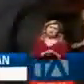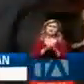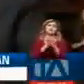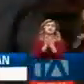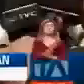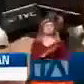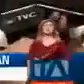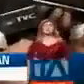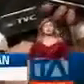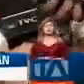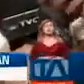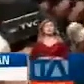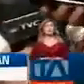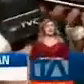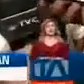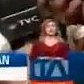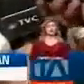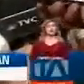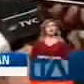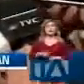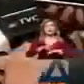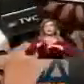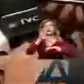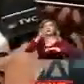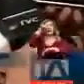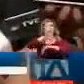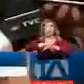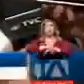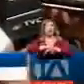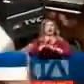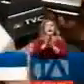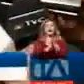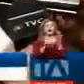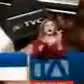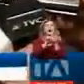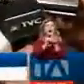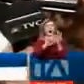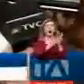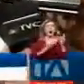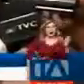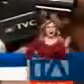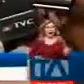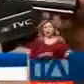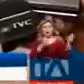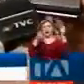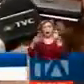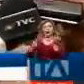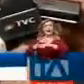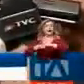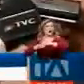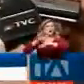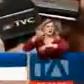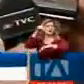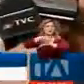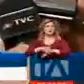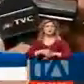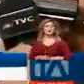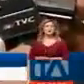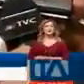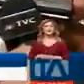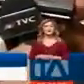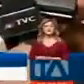del Ejecutivo. Se prevé que a las 5 de la tarde pueda ser entregado ya esta propuesta de ley económica urgente. Nosotros, una